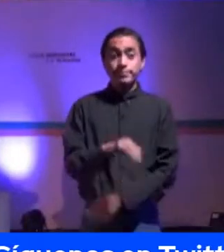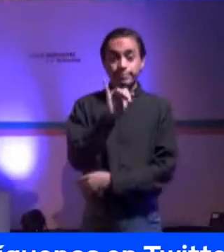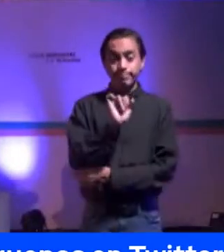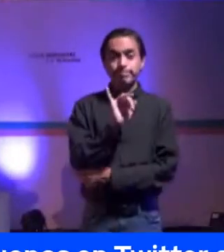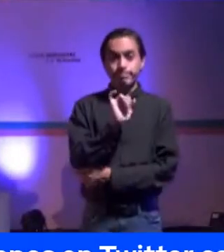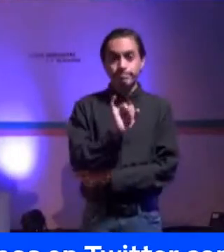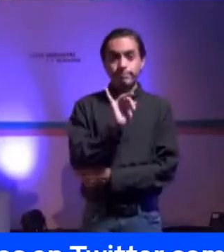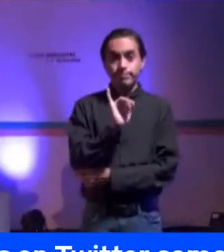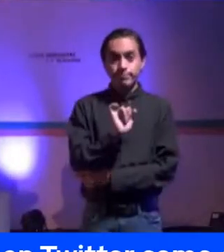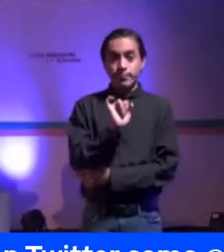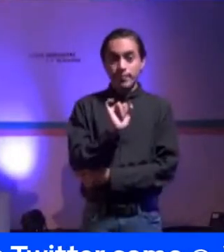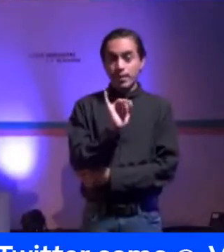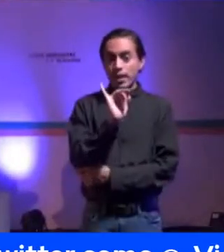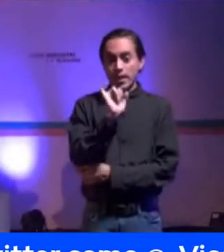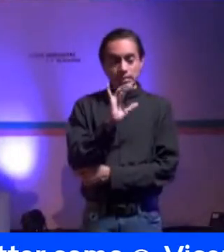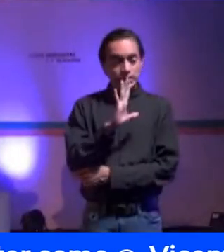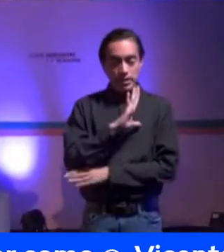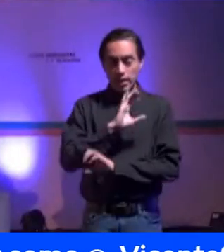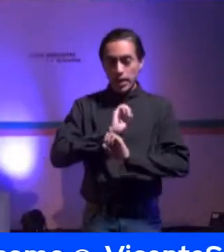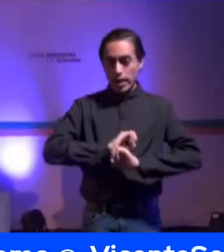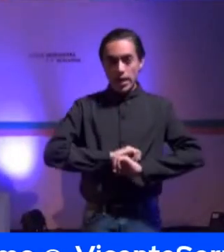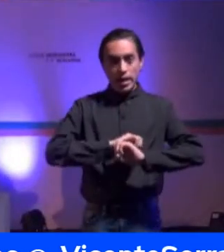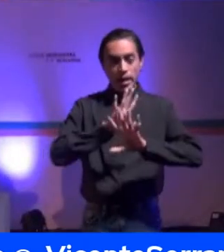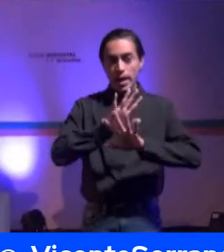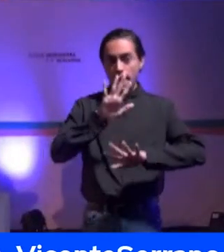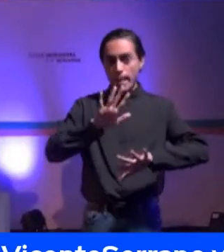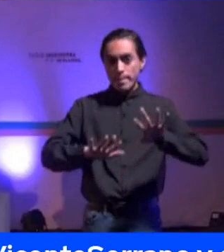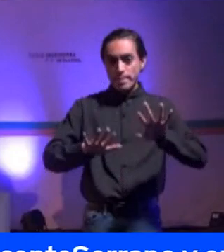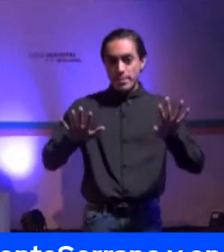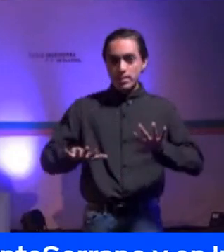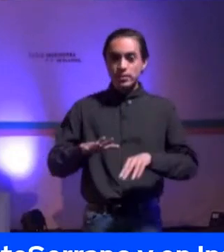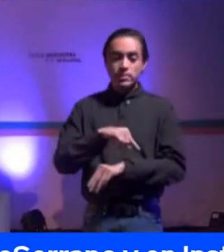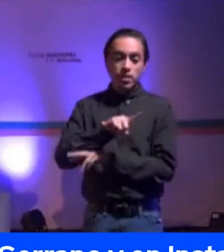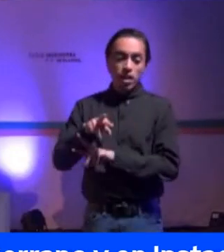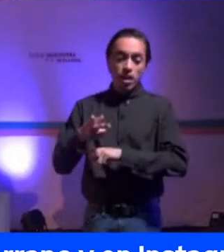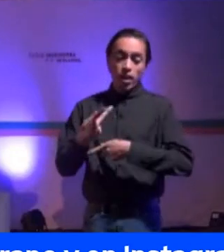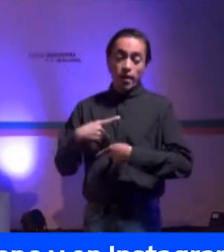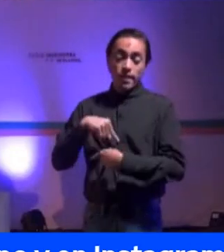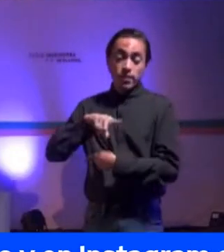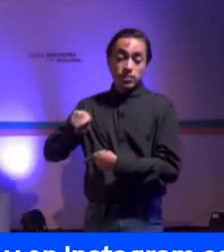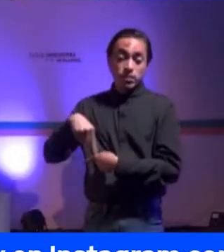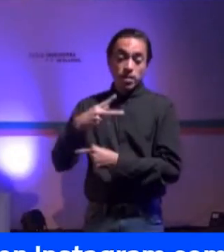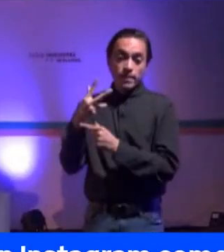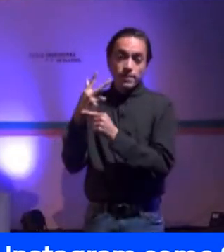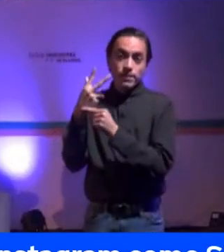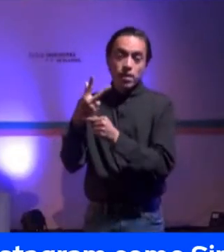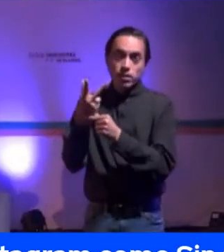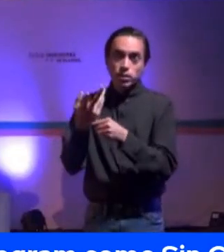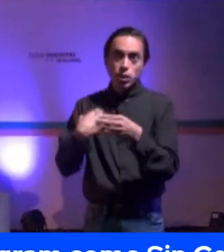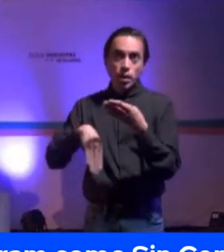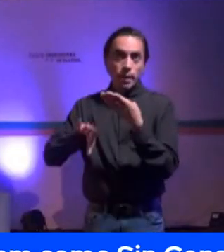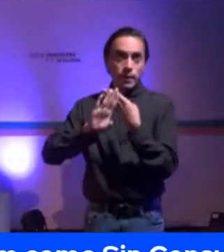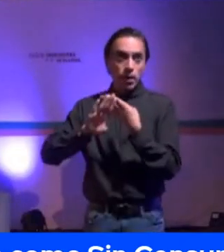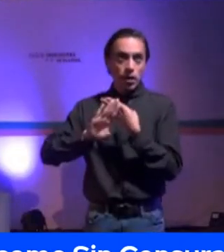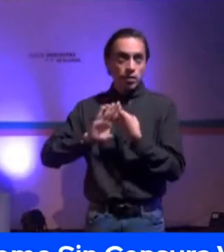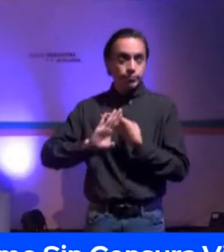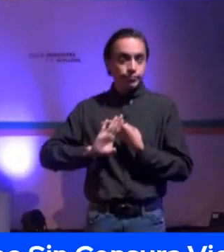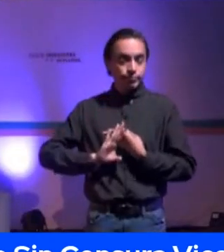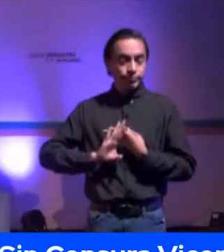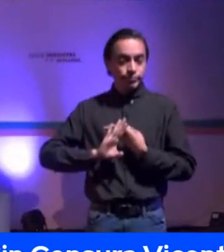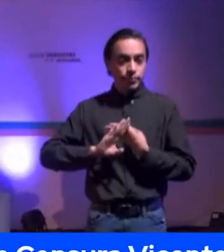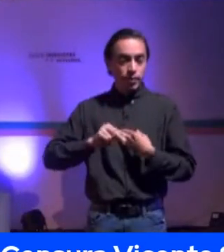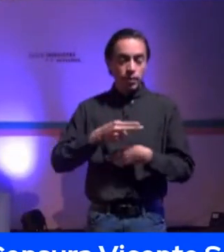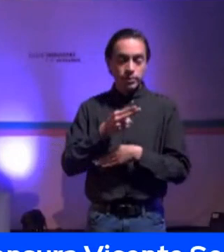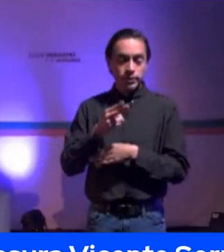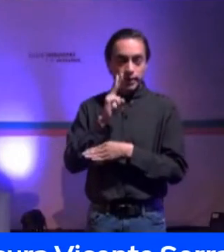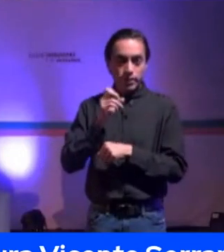sí, suscribo, muchas veces recibe uno de los del movimiento cada cosa. Ya ven esta